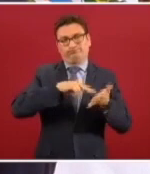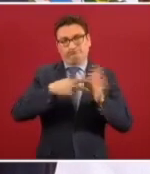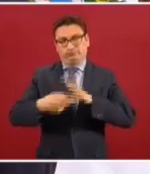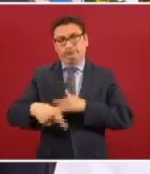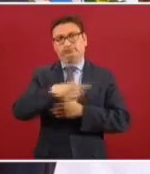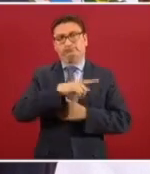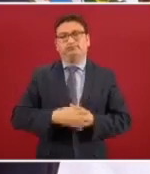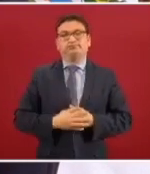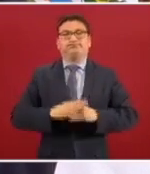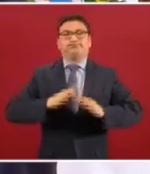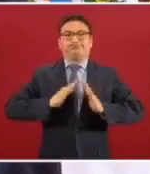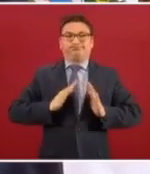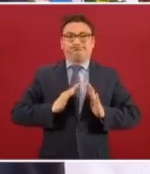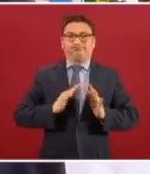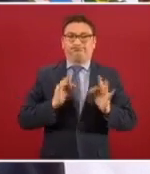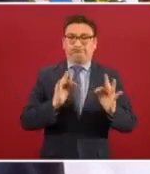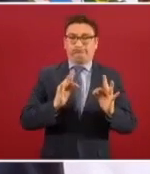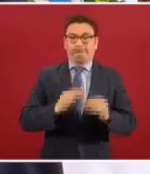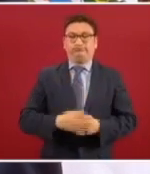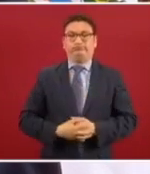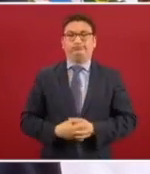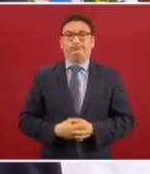ingenieros militares.